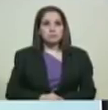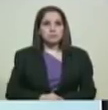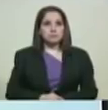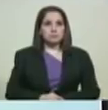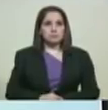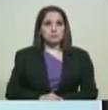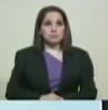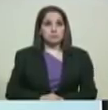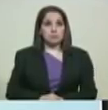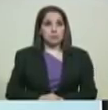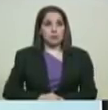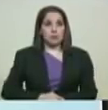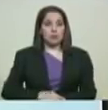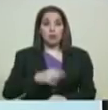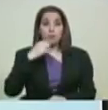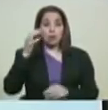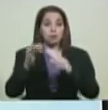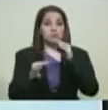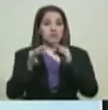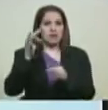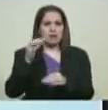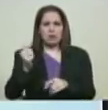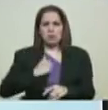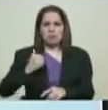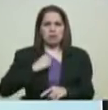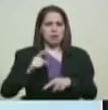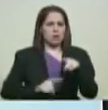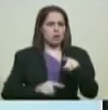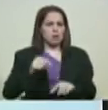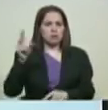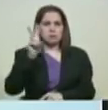la agresión para justificar cualquier cosa en Venezuela.